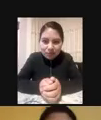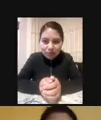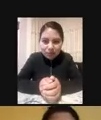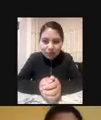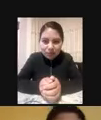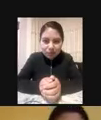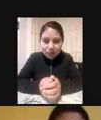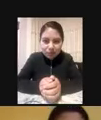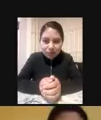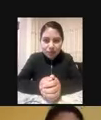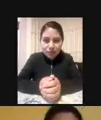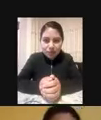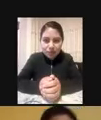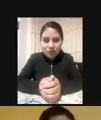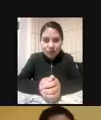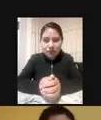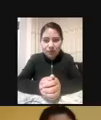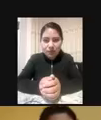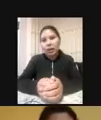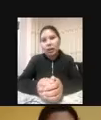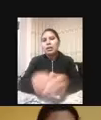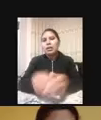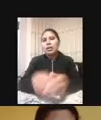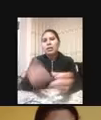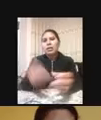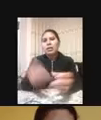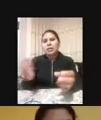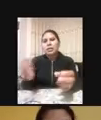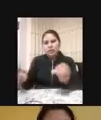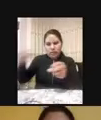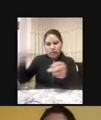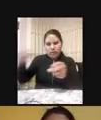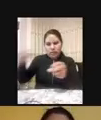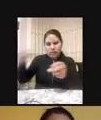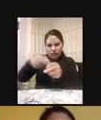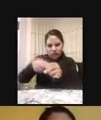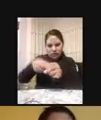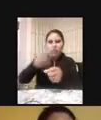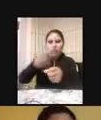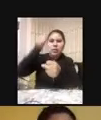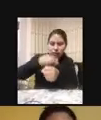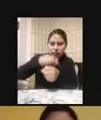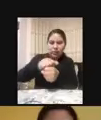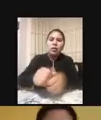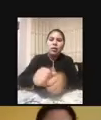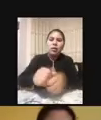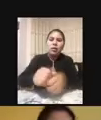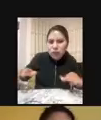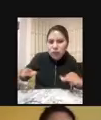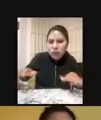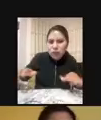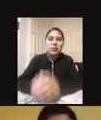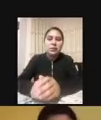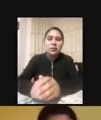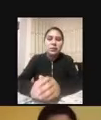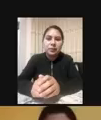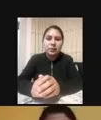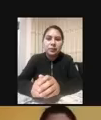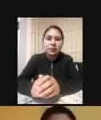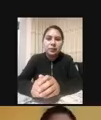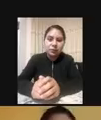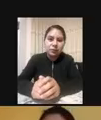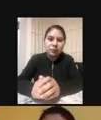Dentro del trabajo que también realizamos con los pequeñitos con síndrome de Down, vamos a hablar bastante de lo que es el usar los